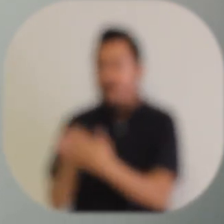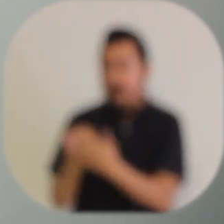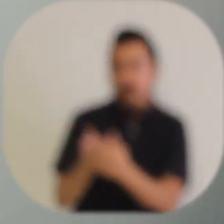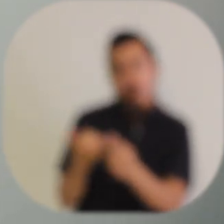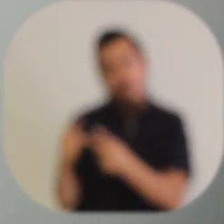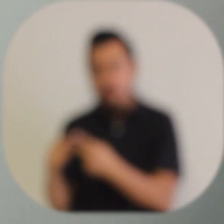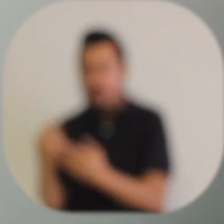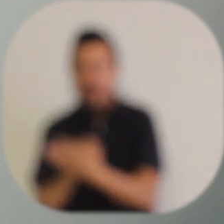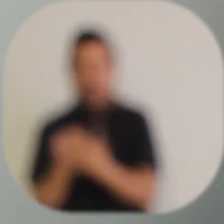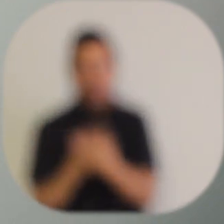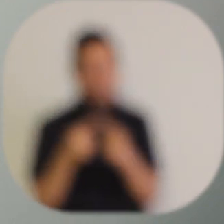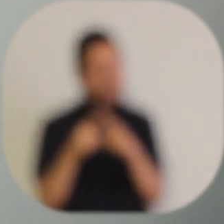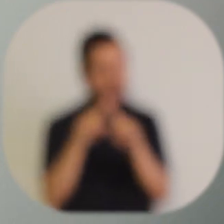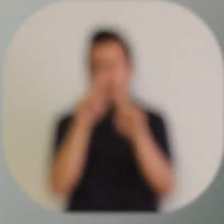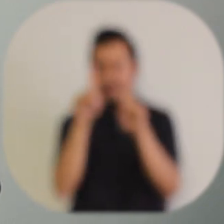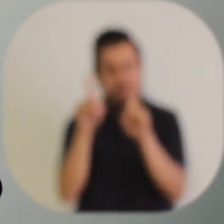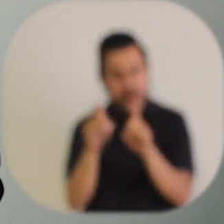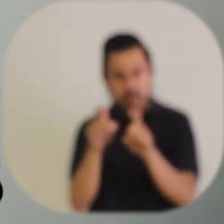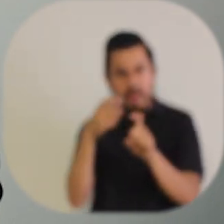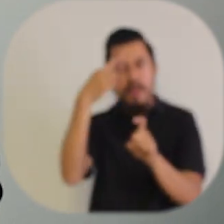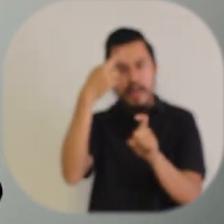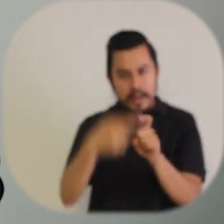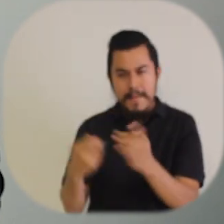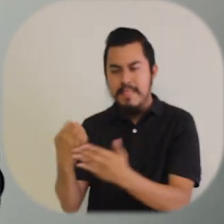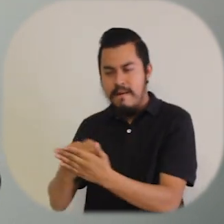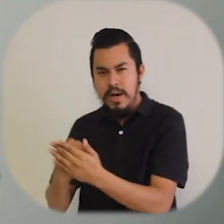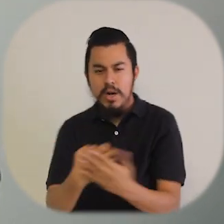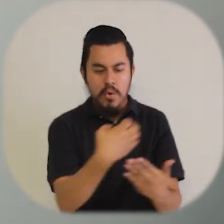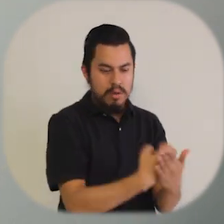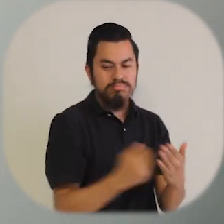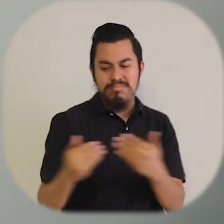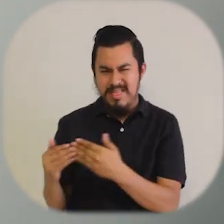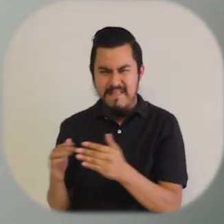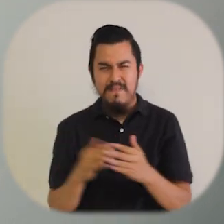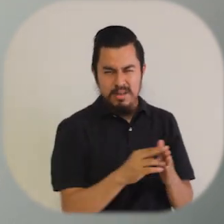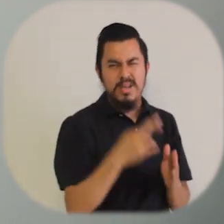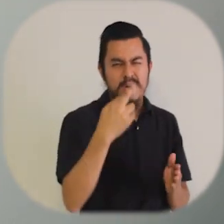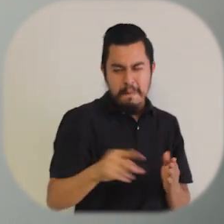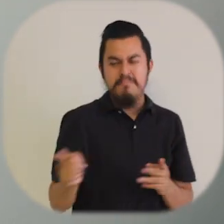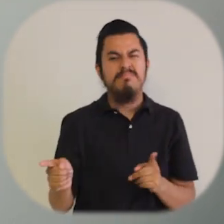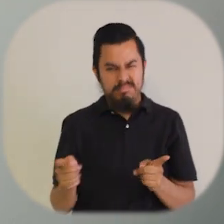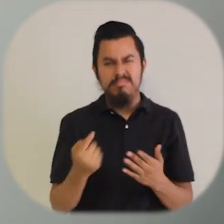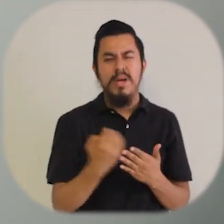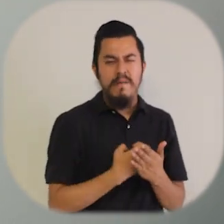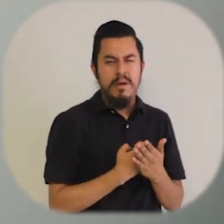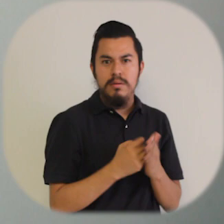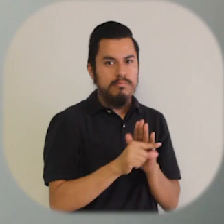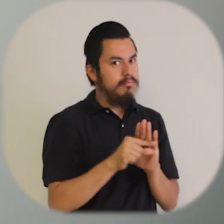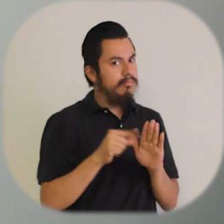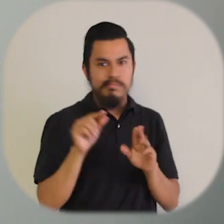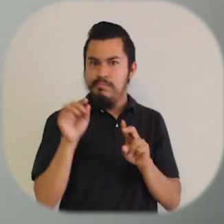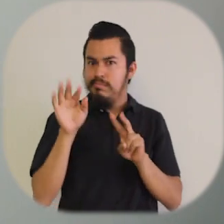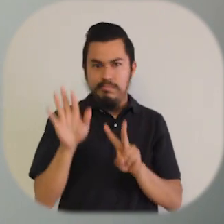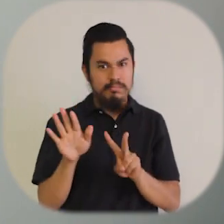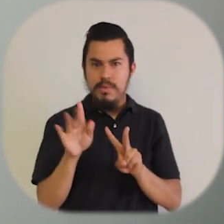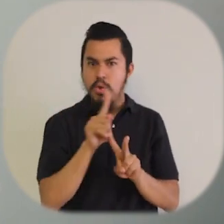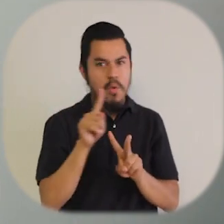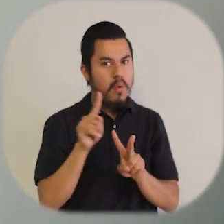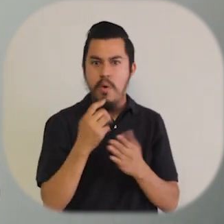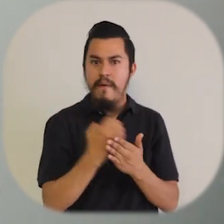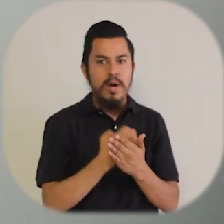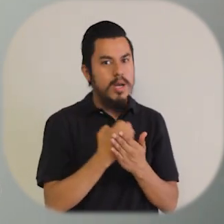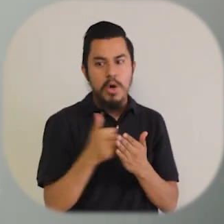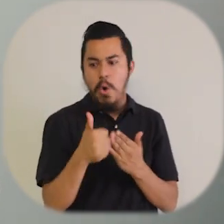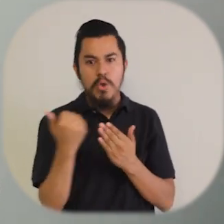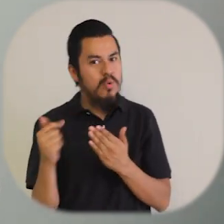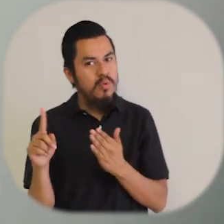demás son evangelios? El versículo 7 dice: no hay otro evangelio. Es que no hay tal cosa como otro evangelio, pero algunos